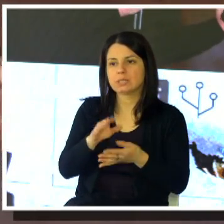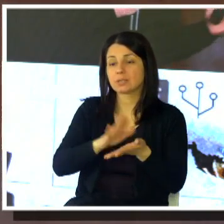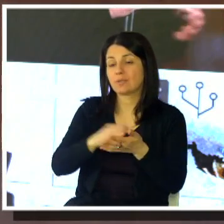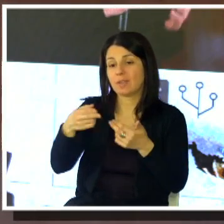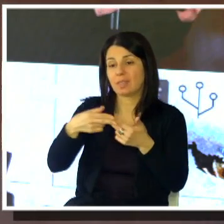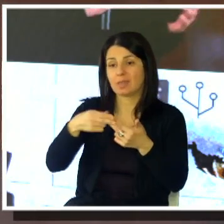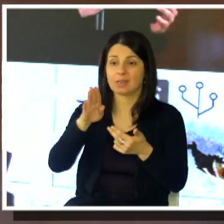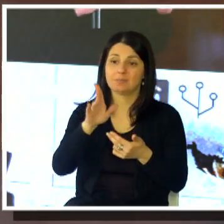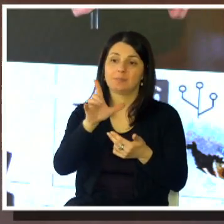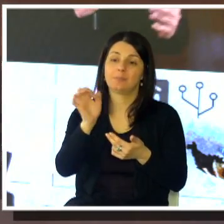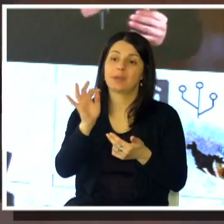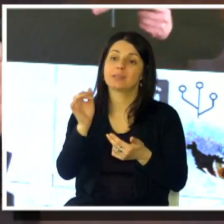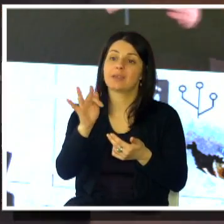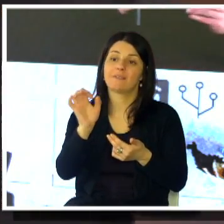plataforma,